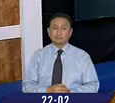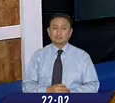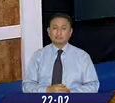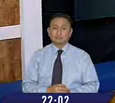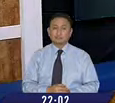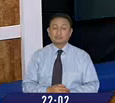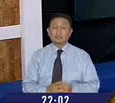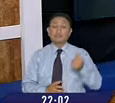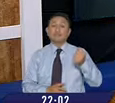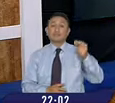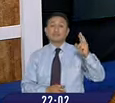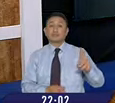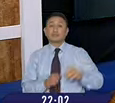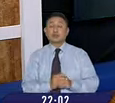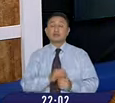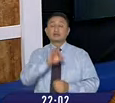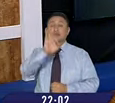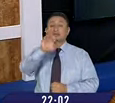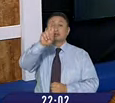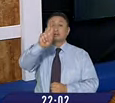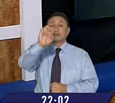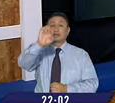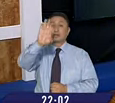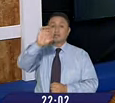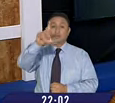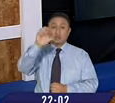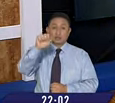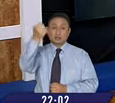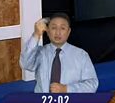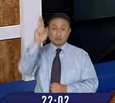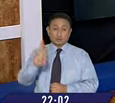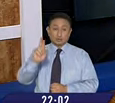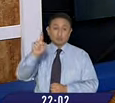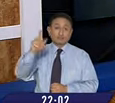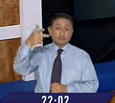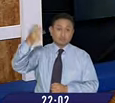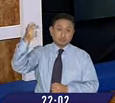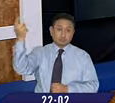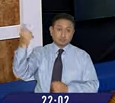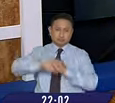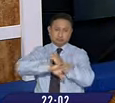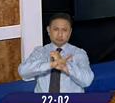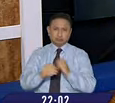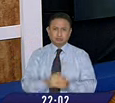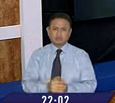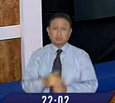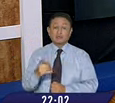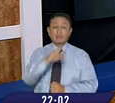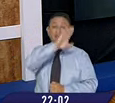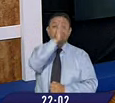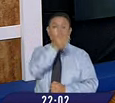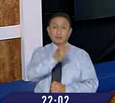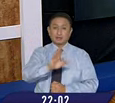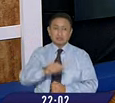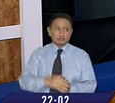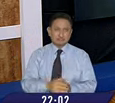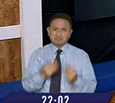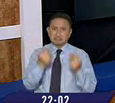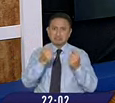Mientras que en el sector Tréboles del Sur, una cámara de vigilancia registró el impactante robo de una camioneta en cuestión